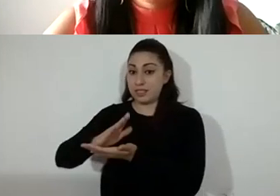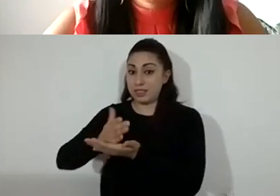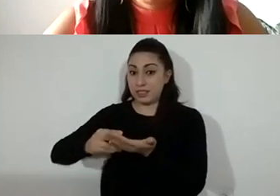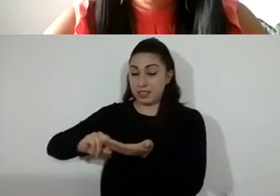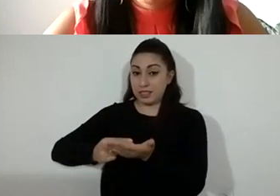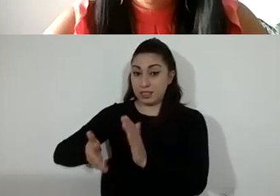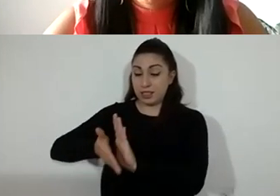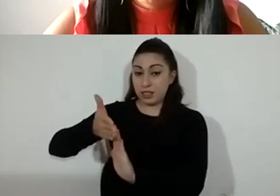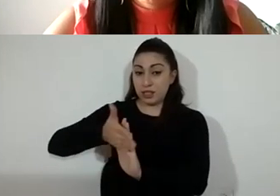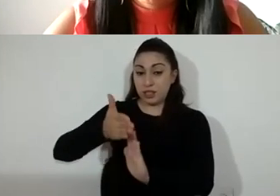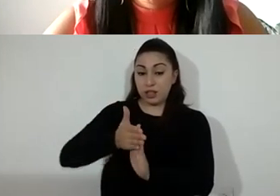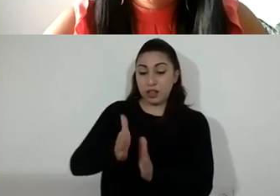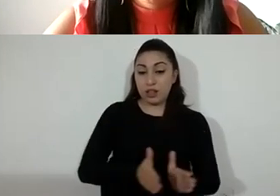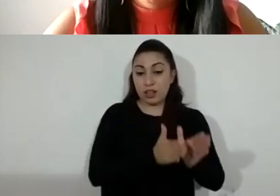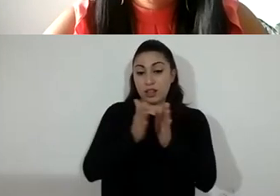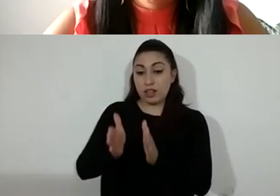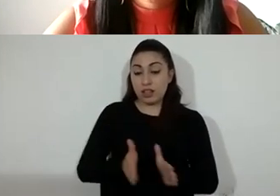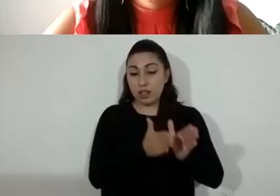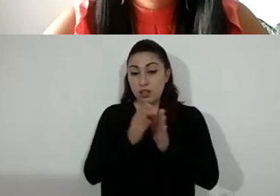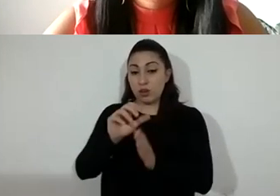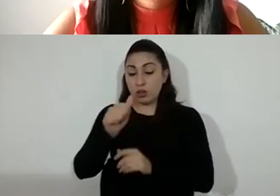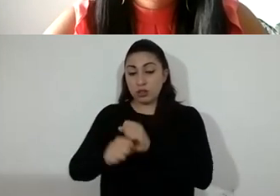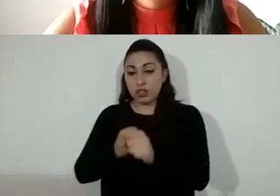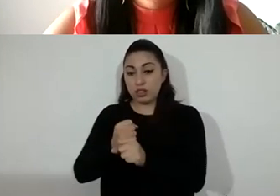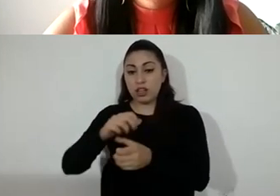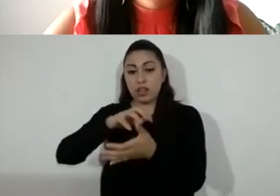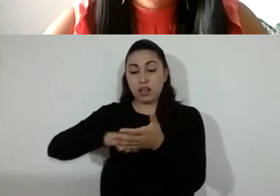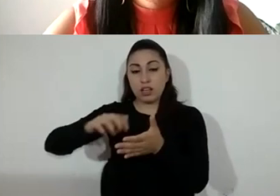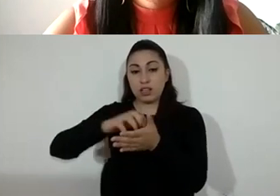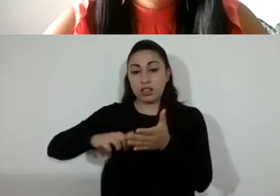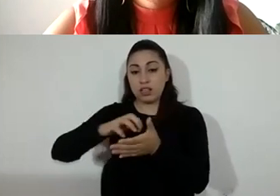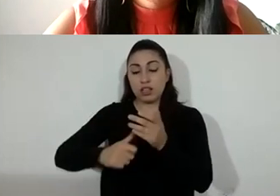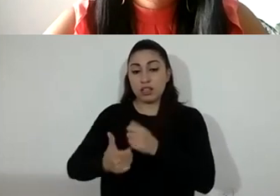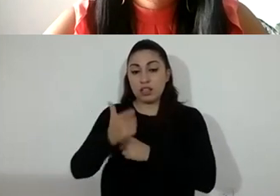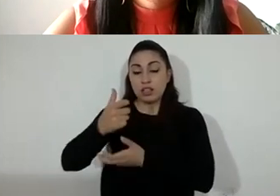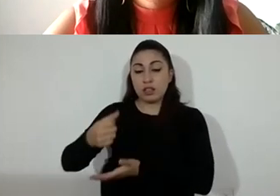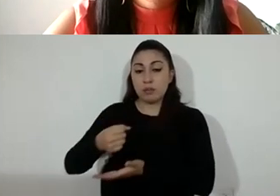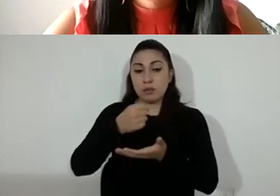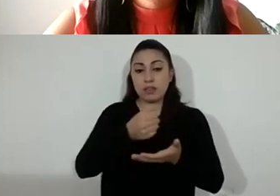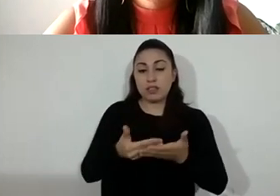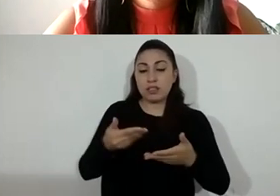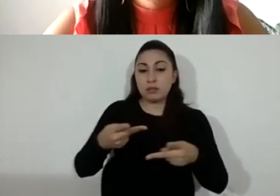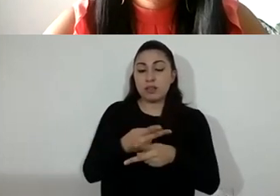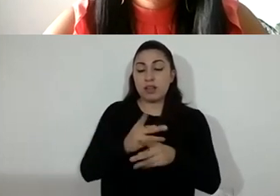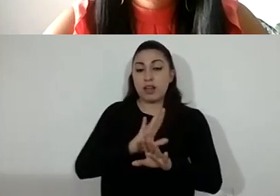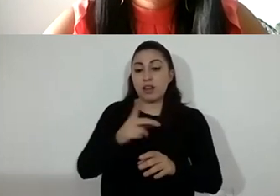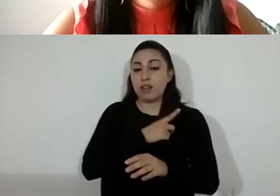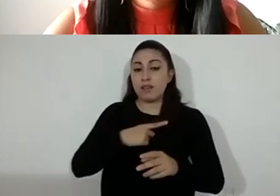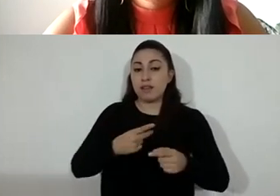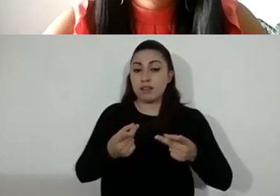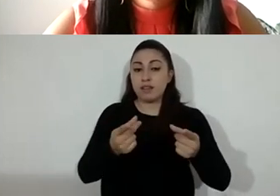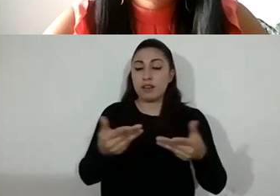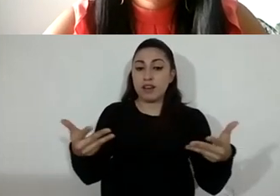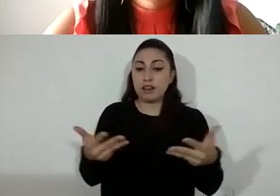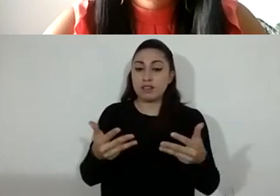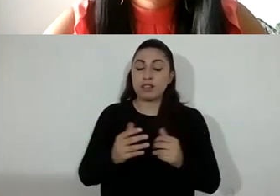los años subsecuentes esa posibilidad de realizar esa obra que ya fue votada y que ya debe de realizarse.